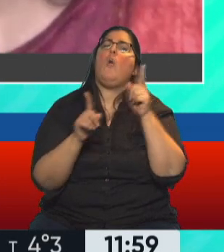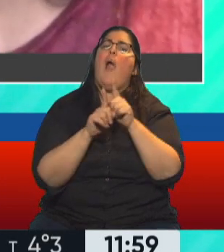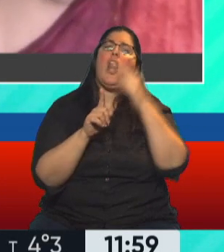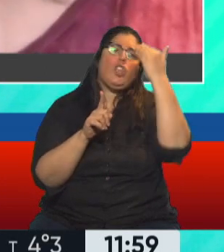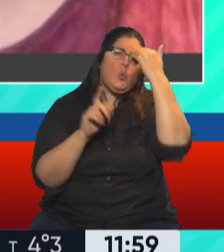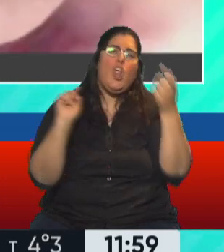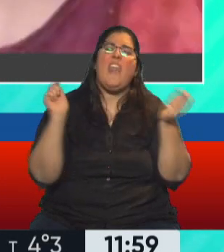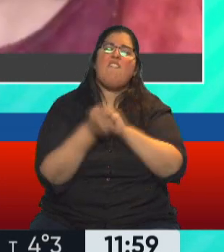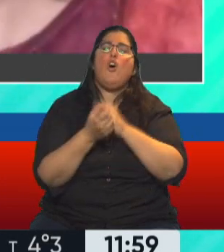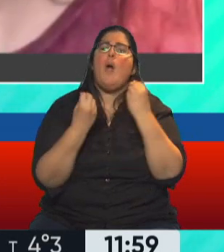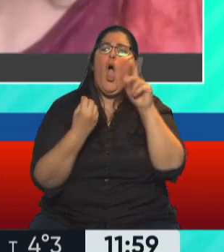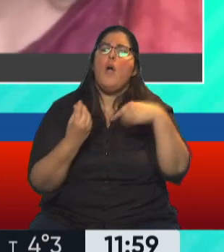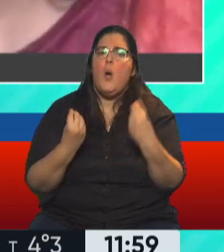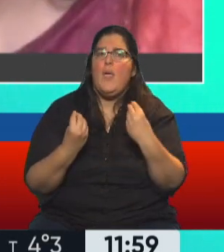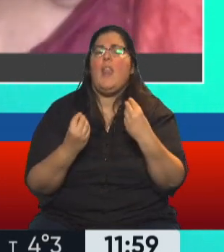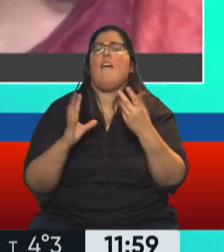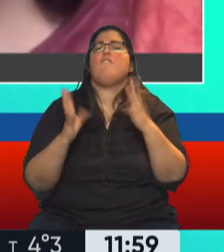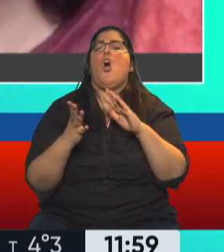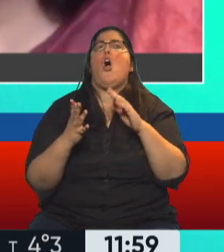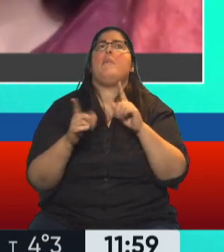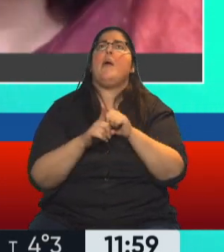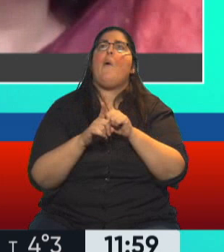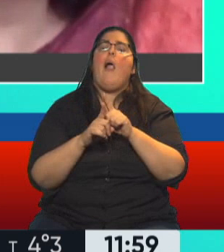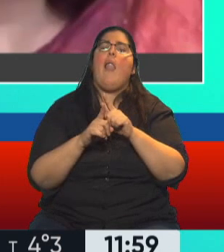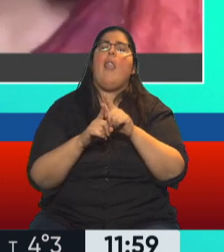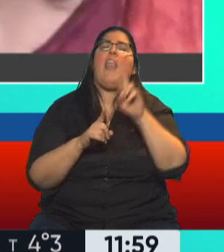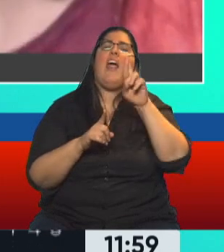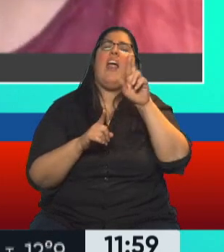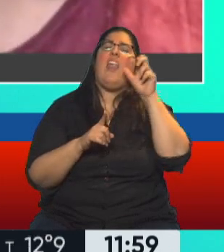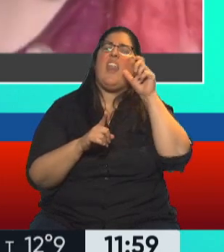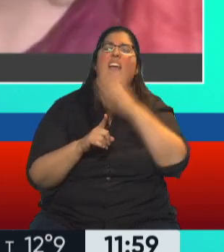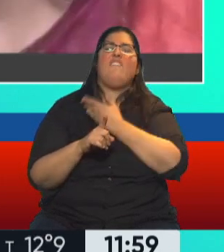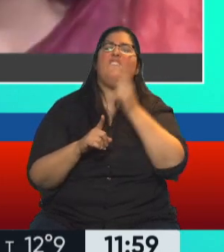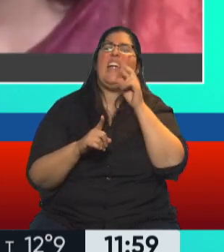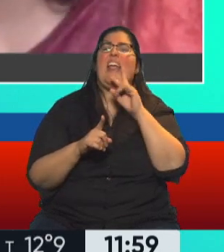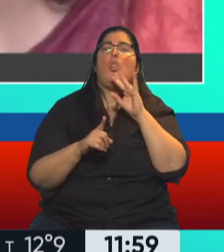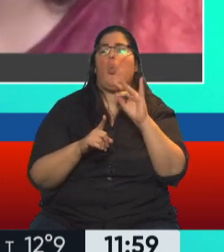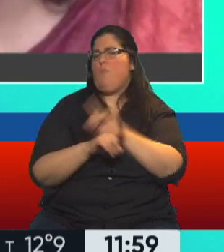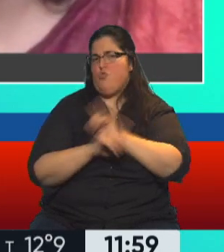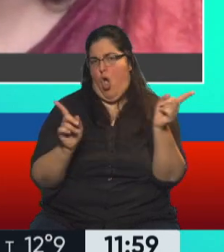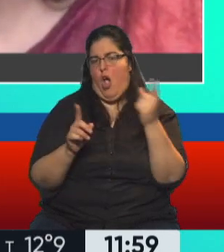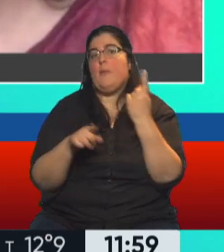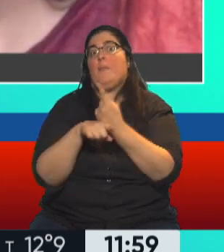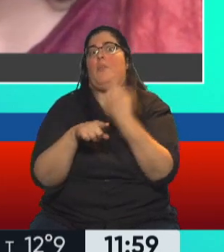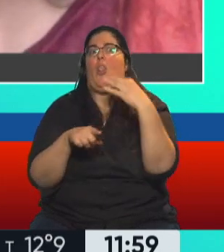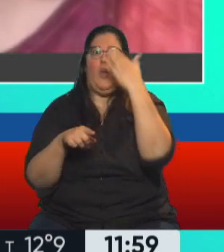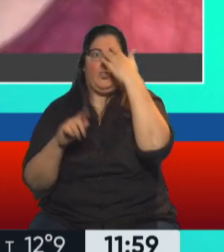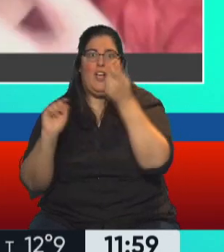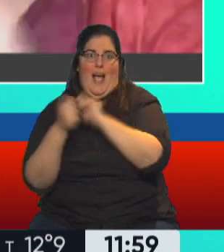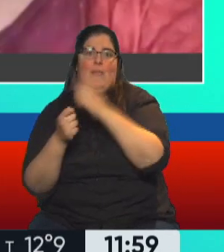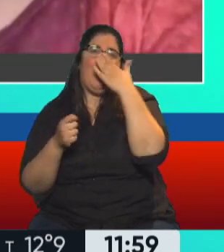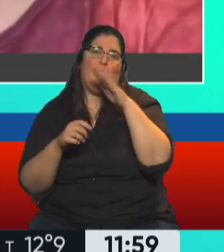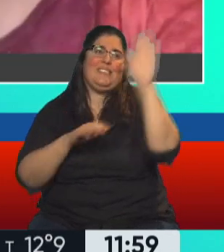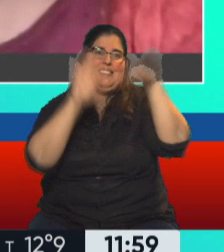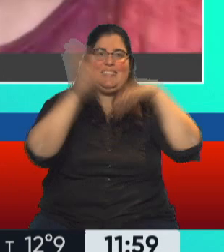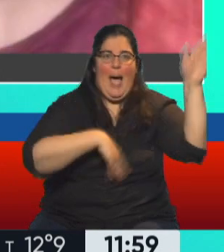él no iba a llamar inmediatamente a un referéndum, porque eso no se puede hacer. Primero tiene que modificarse la Constitución para poder llamar a